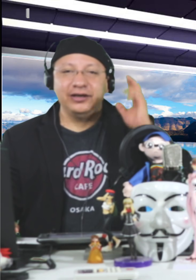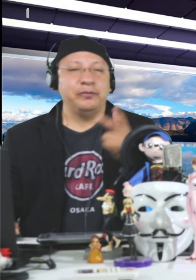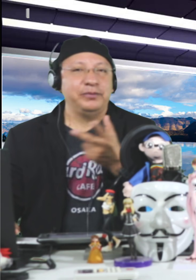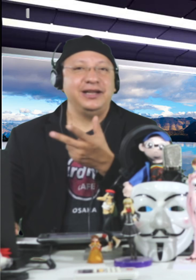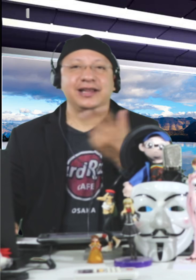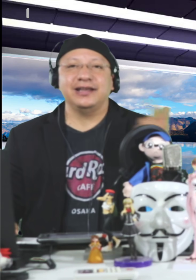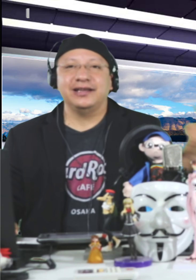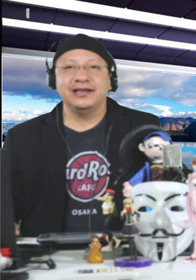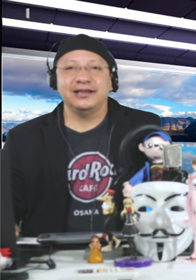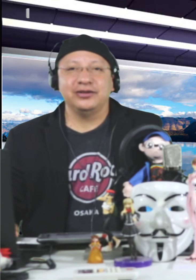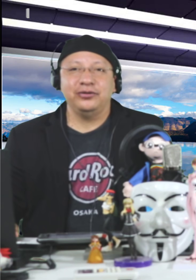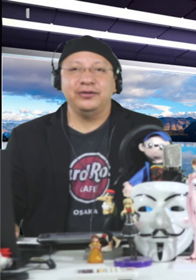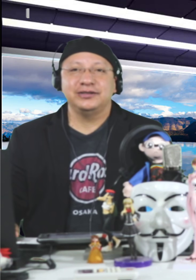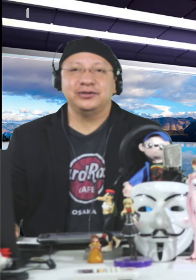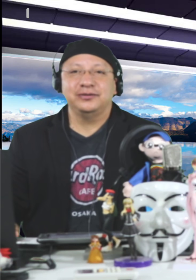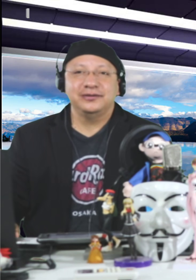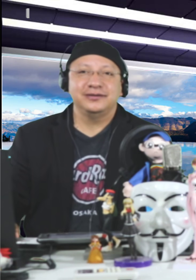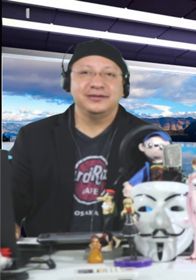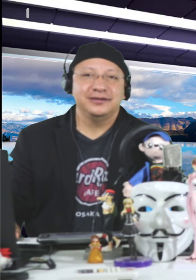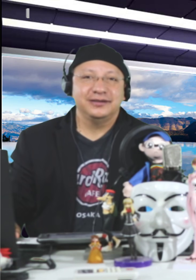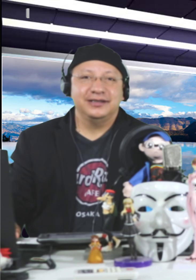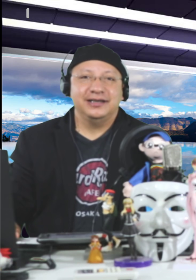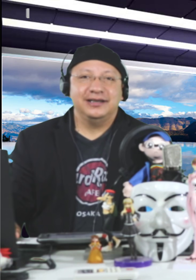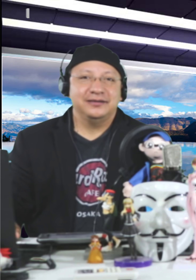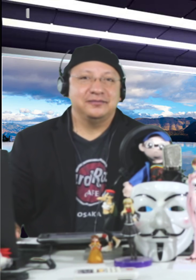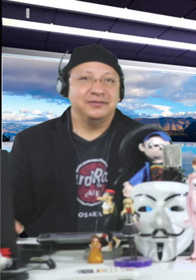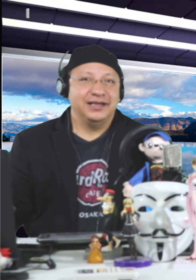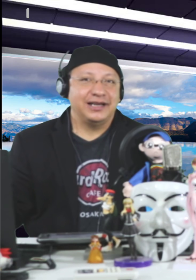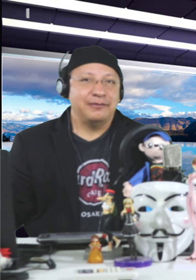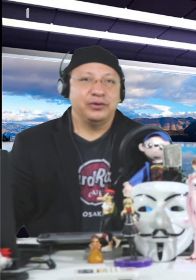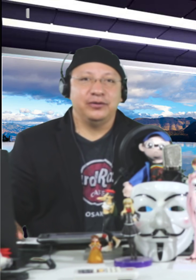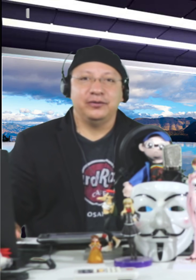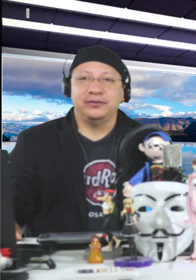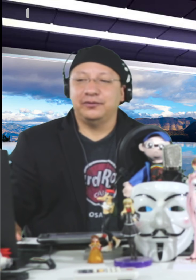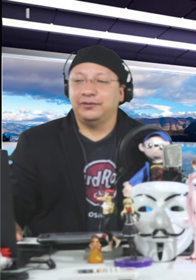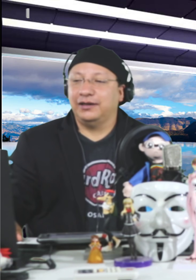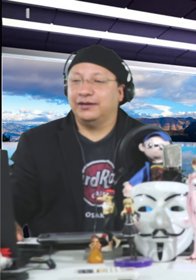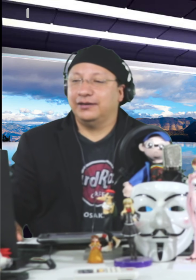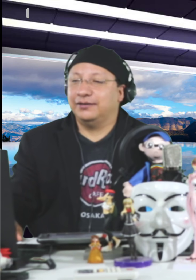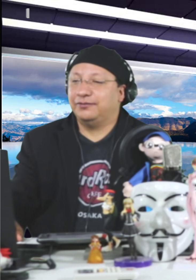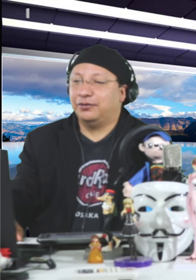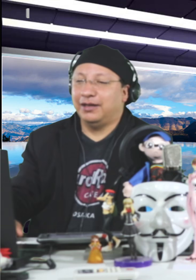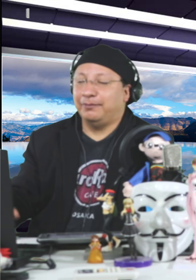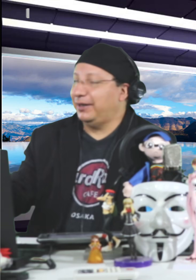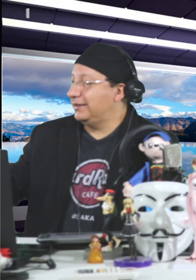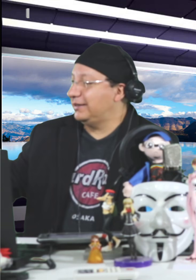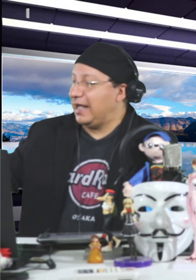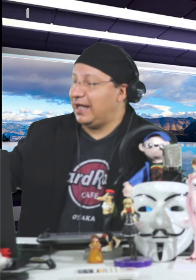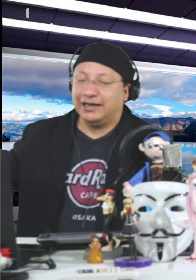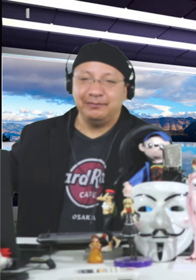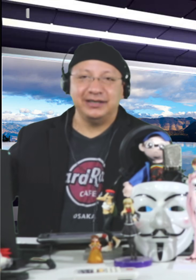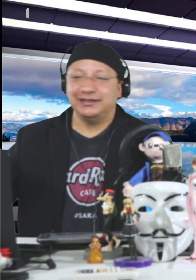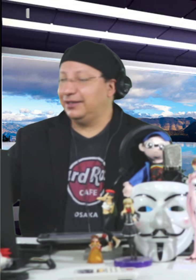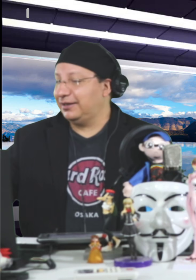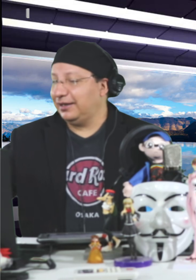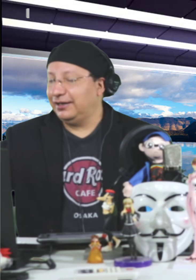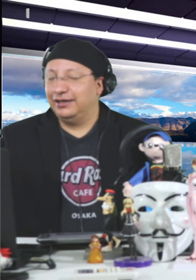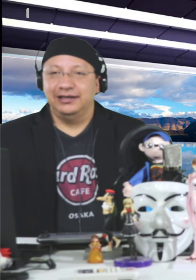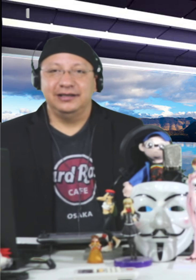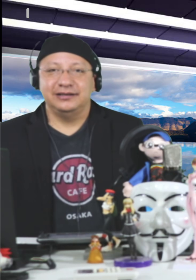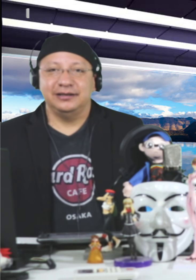¿Y qué opina de todo esto? ¿Le cambió la forma de pensar? El